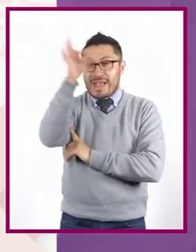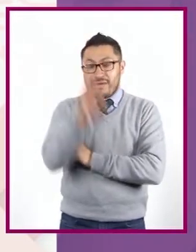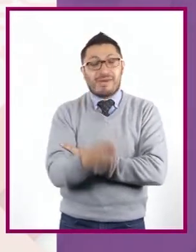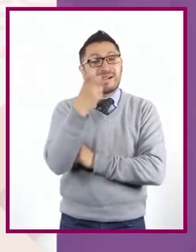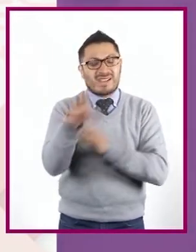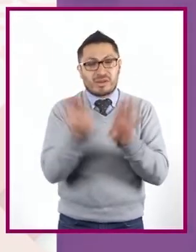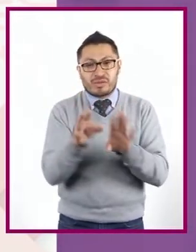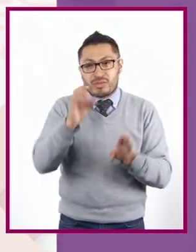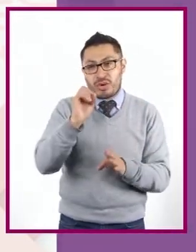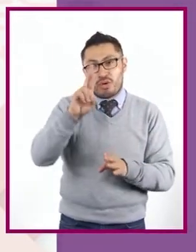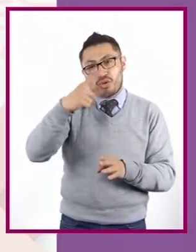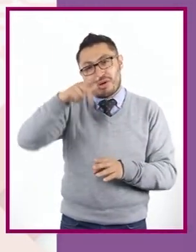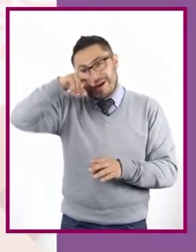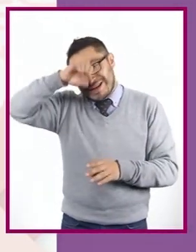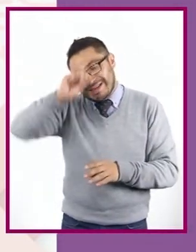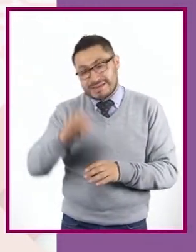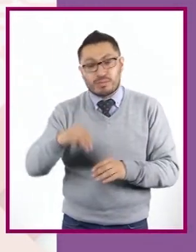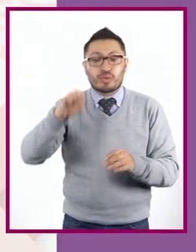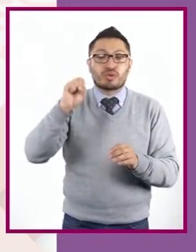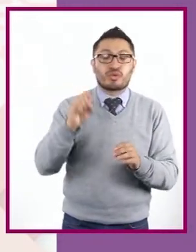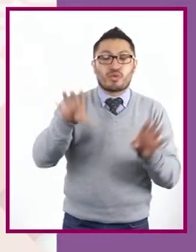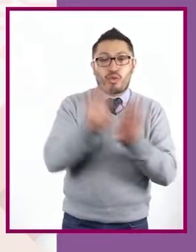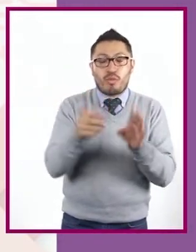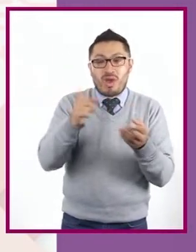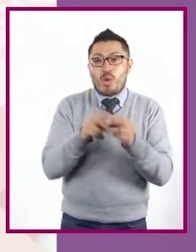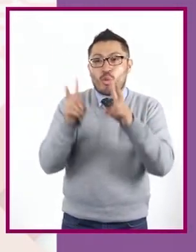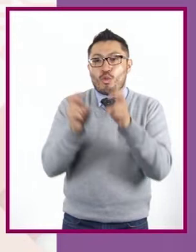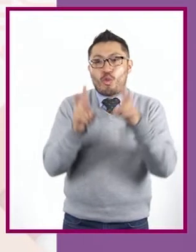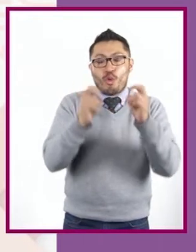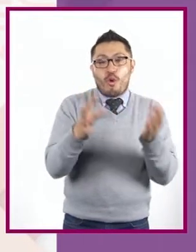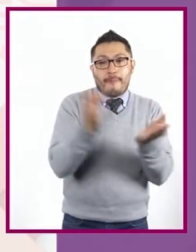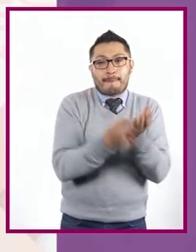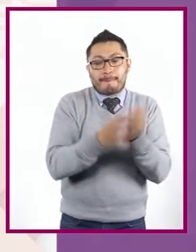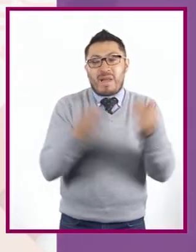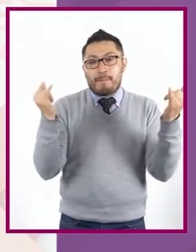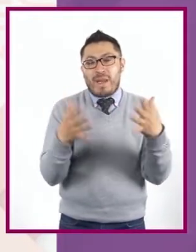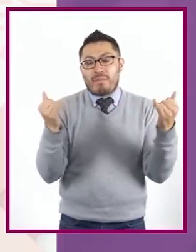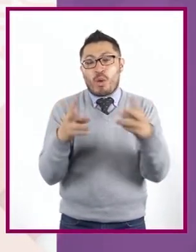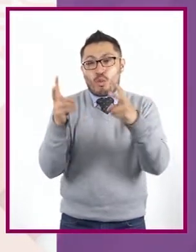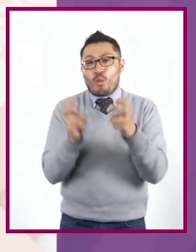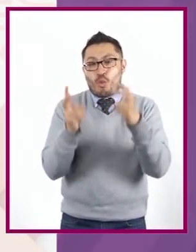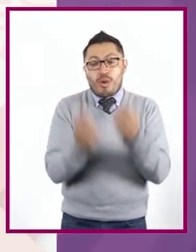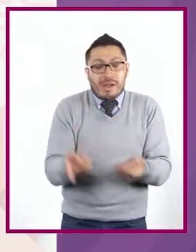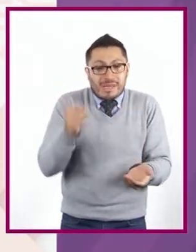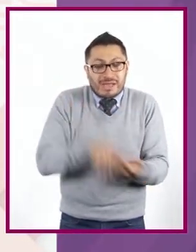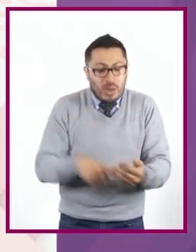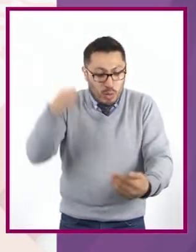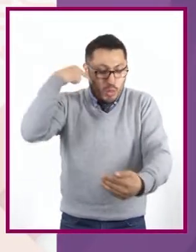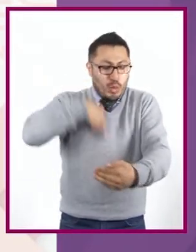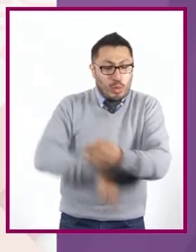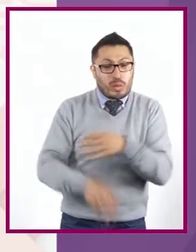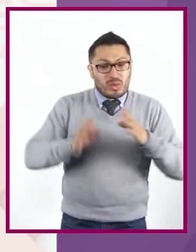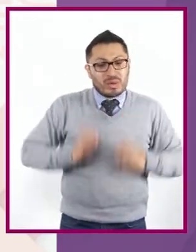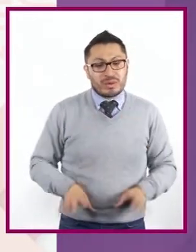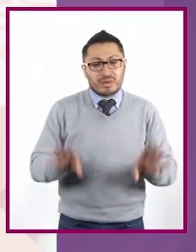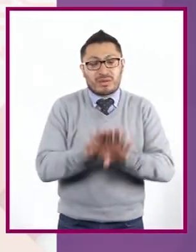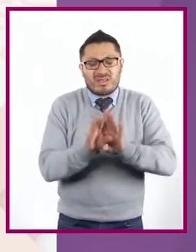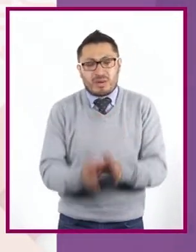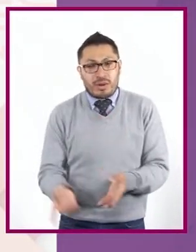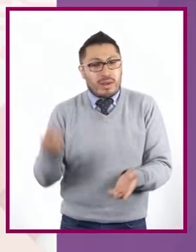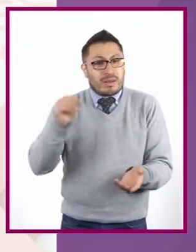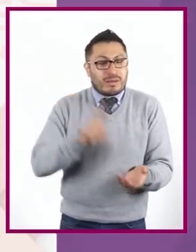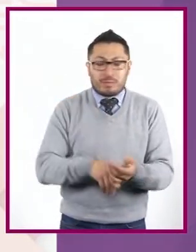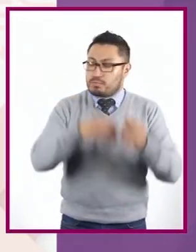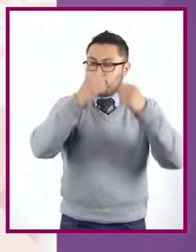Los organismos absorben parte de la concentración de metal pesado, lo incorporan a su biomasa y queda confinado